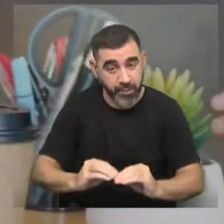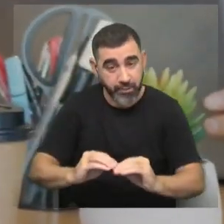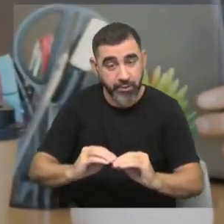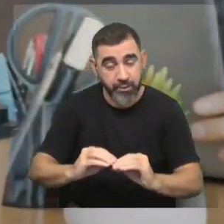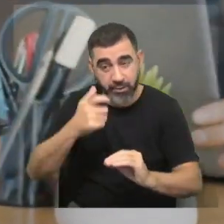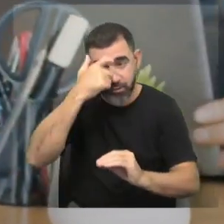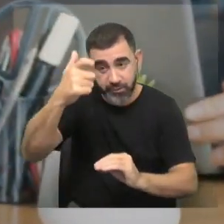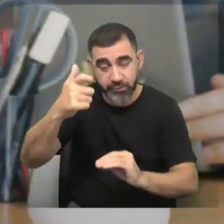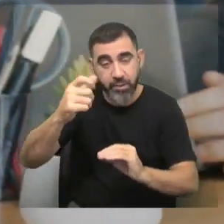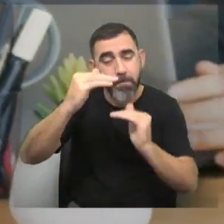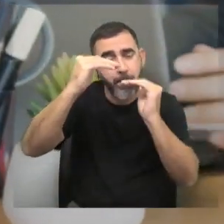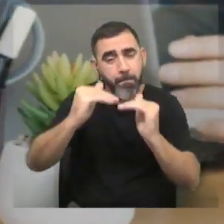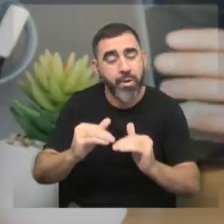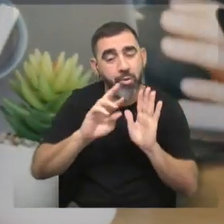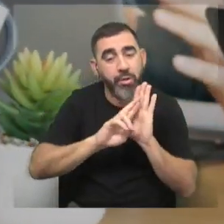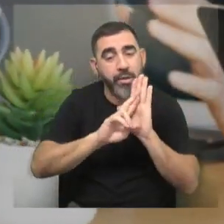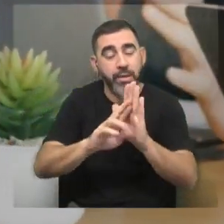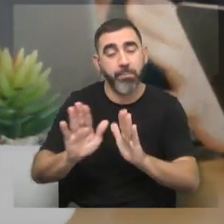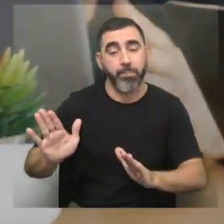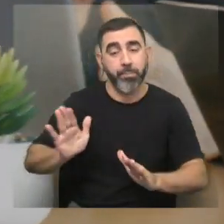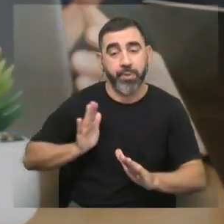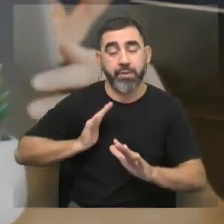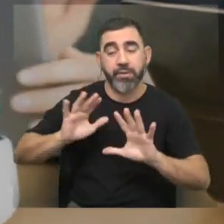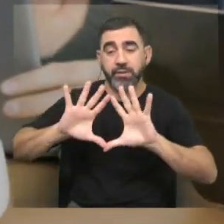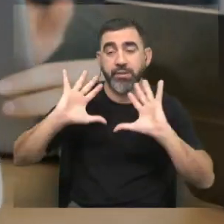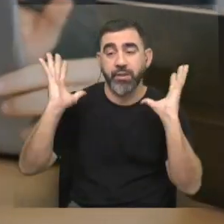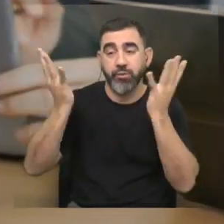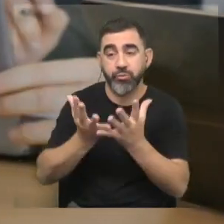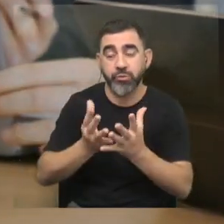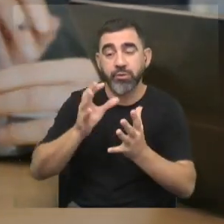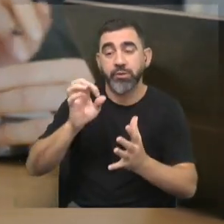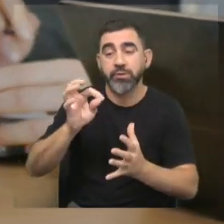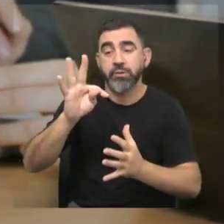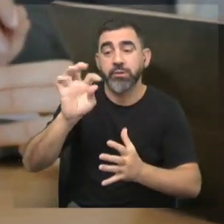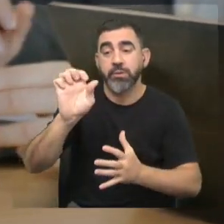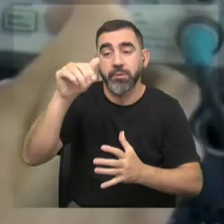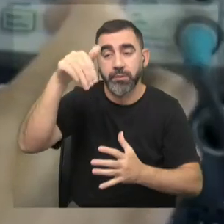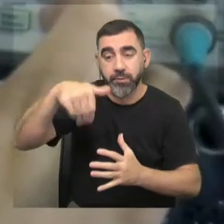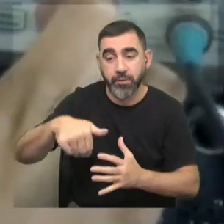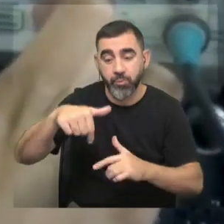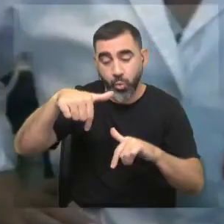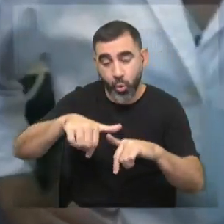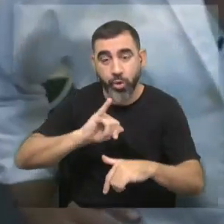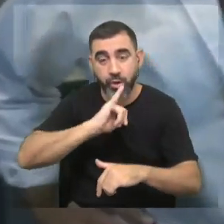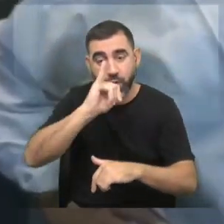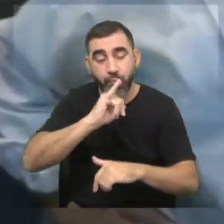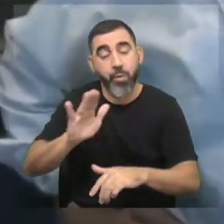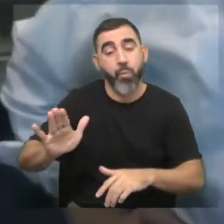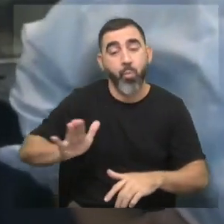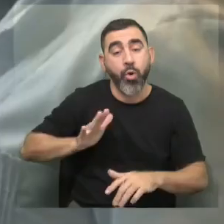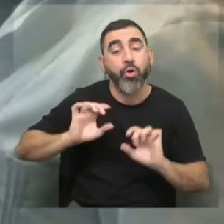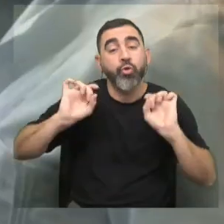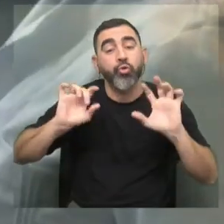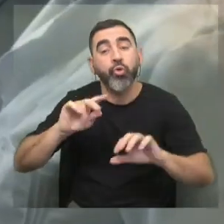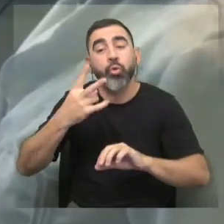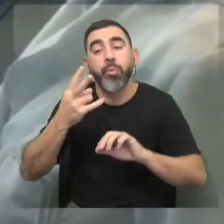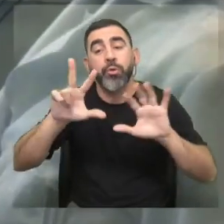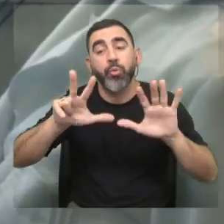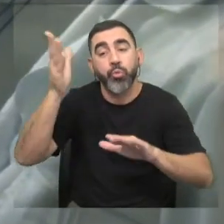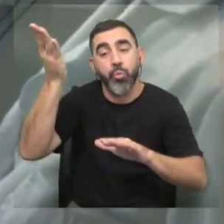Y esta cita deportiva, tal vez la más representativa de lo que es el deporte a nivel mundial, es una gran excusa